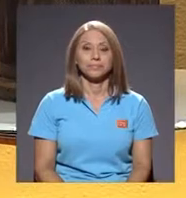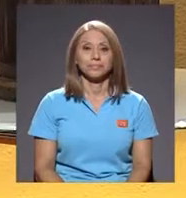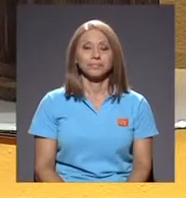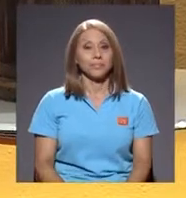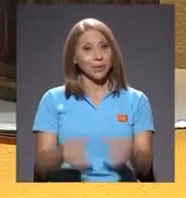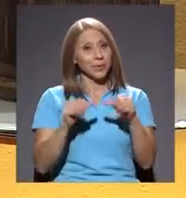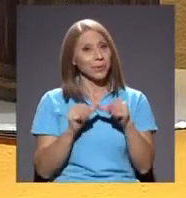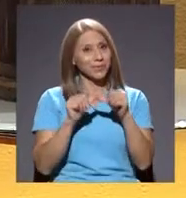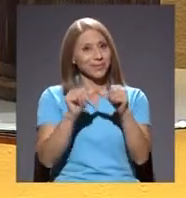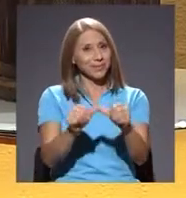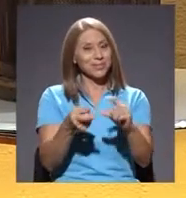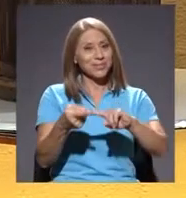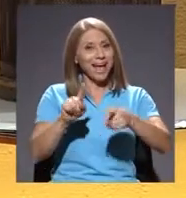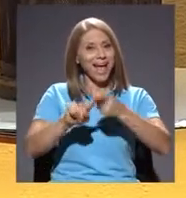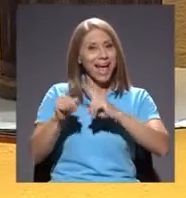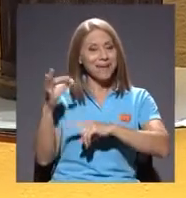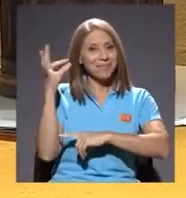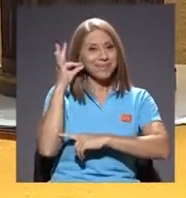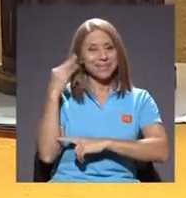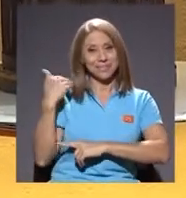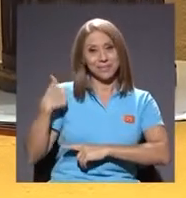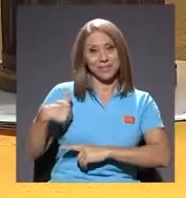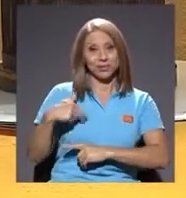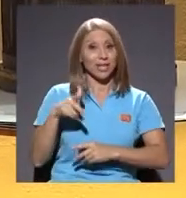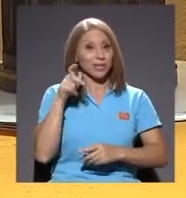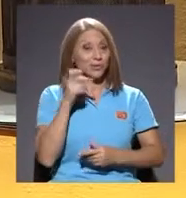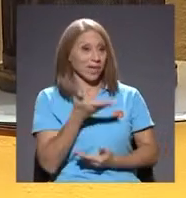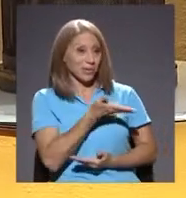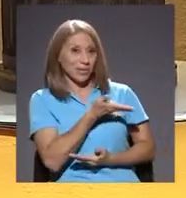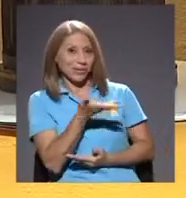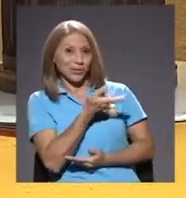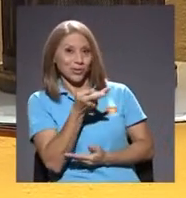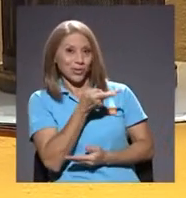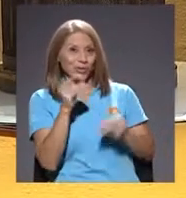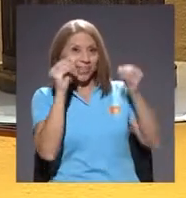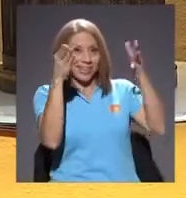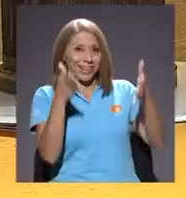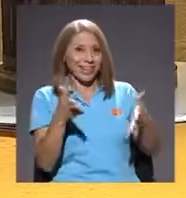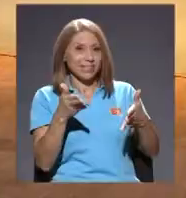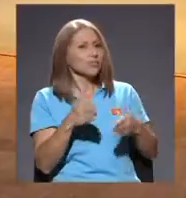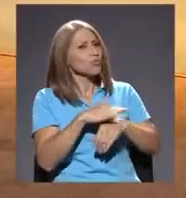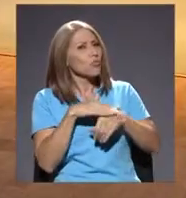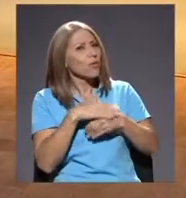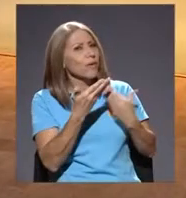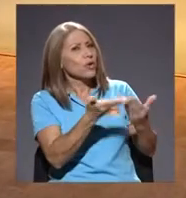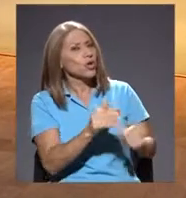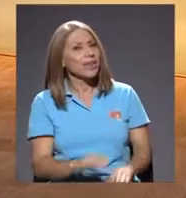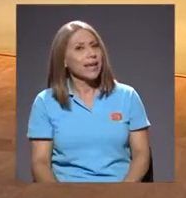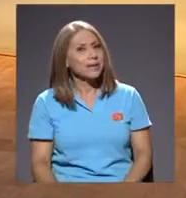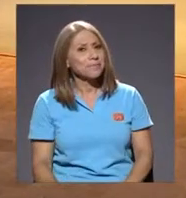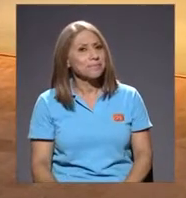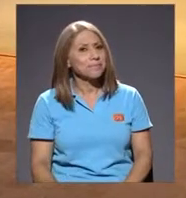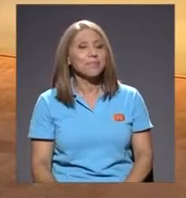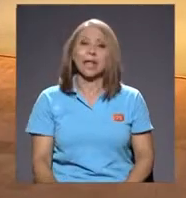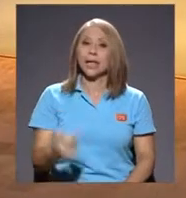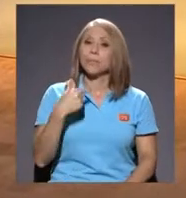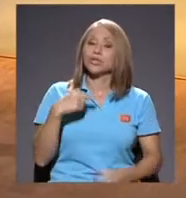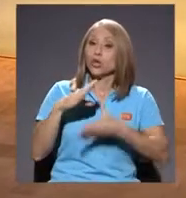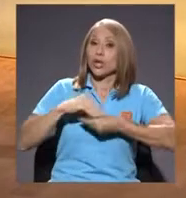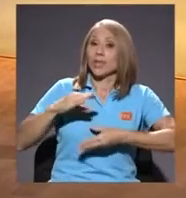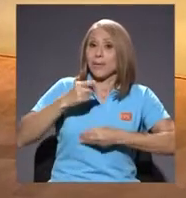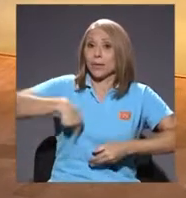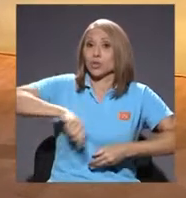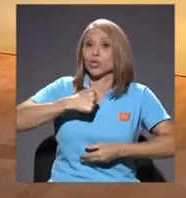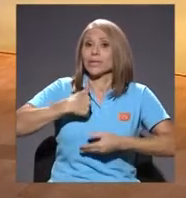continuamos amigos amigos escuchando estos dos catedráticos donde ayer por favor le comentaba que entonces tenemos un sistema